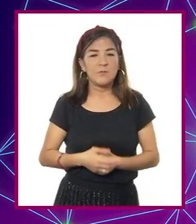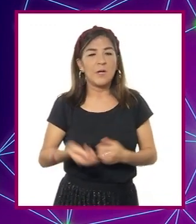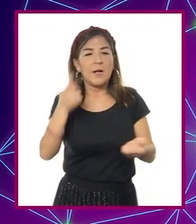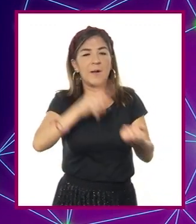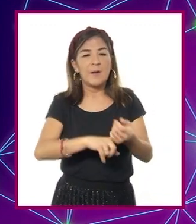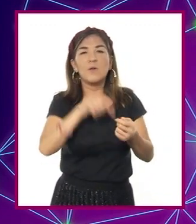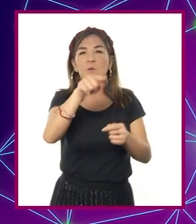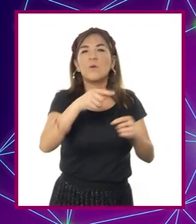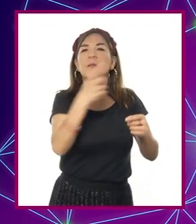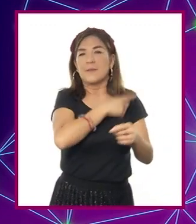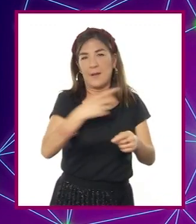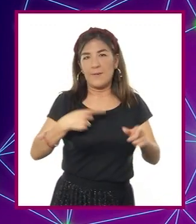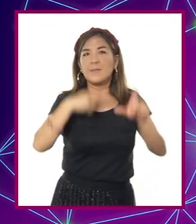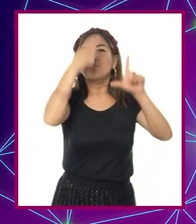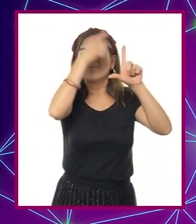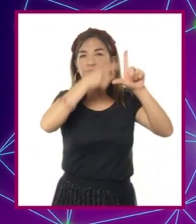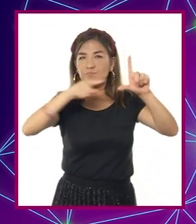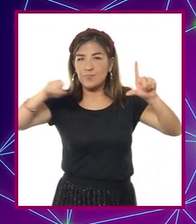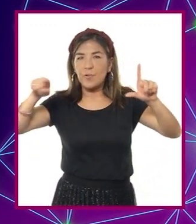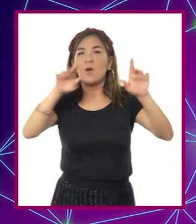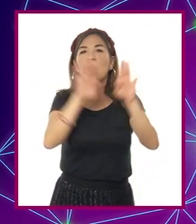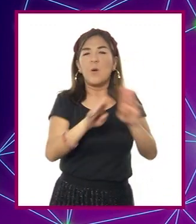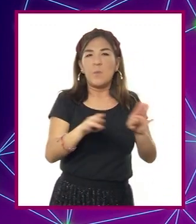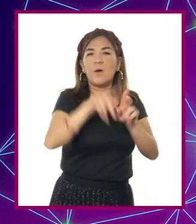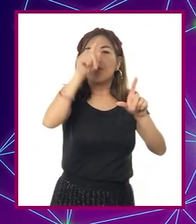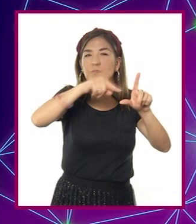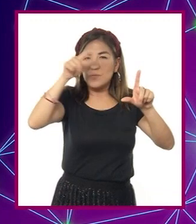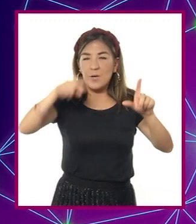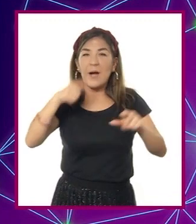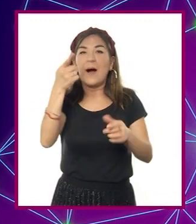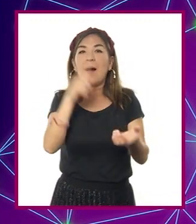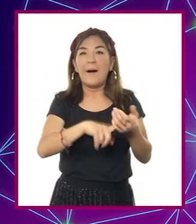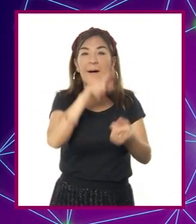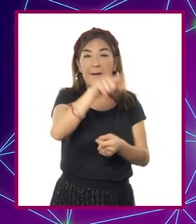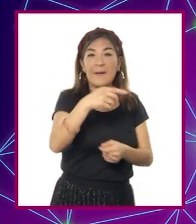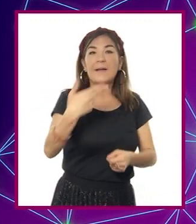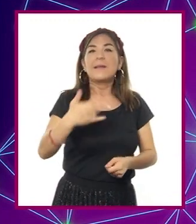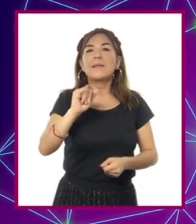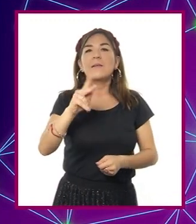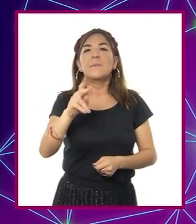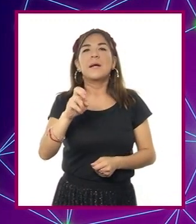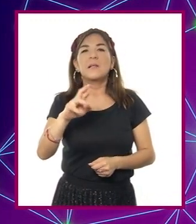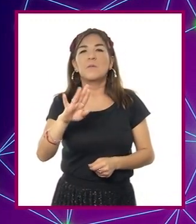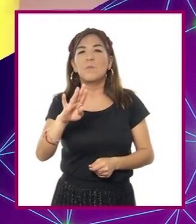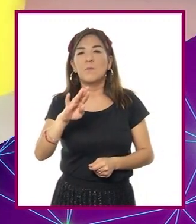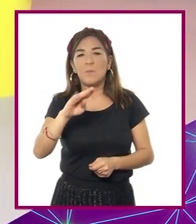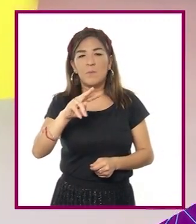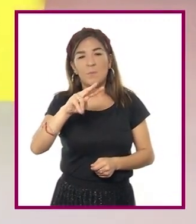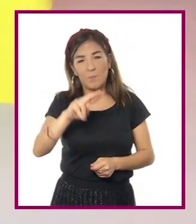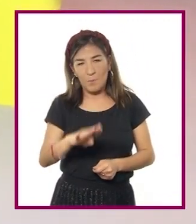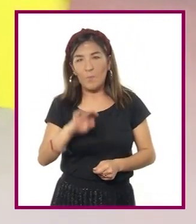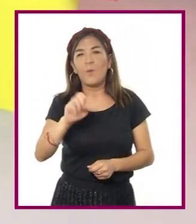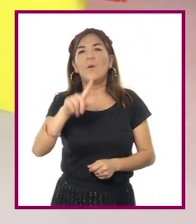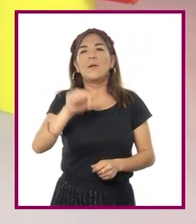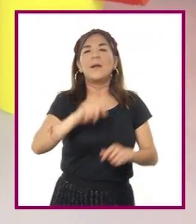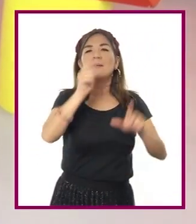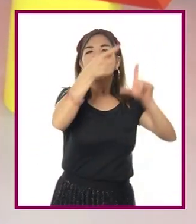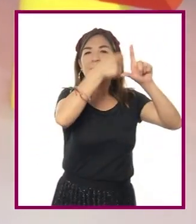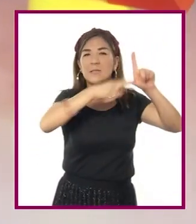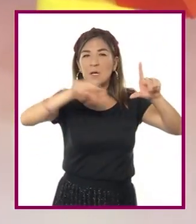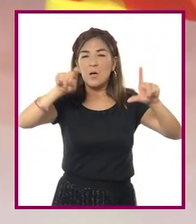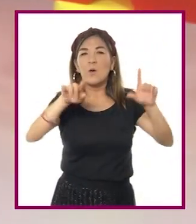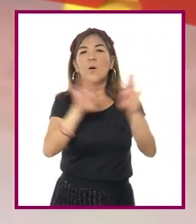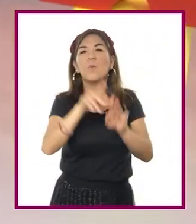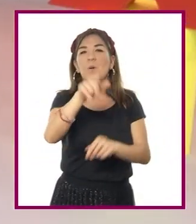gráfica correspondiente y verifiquen si obtuvieron una hipérbola. Para poder dar solución a